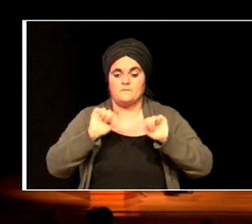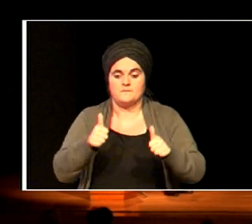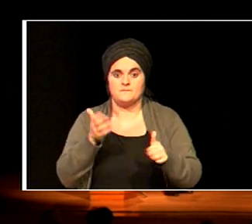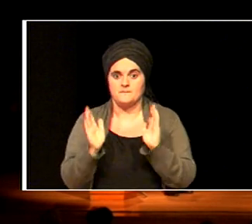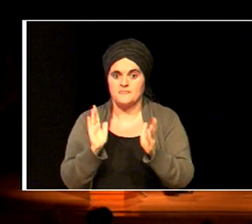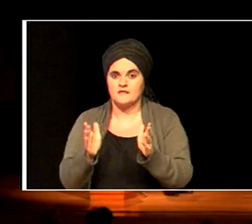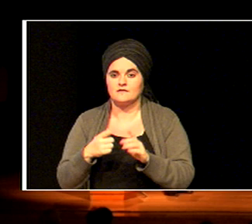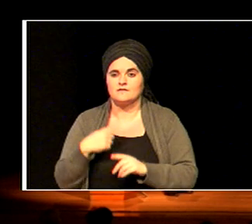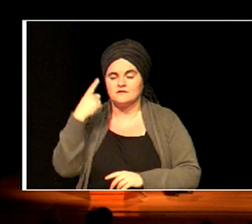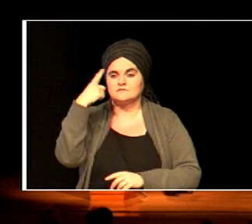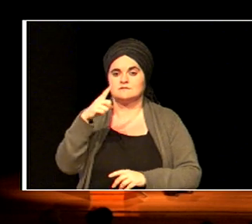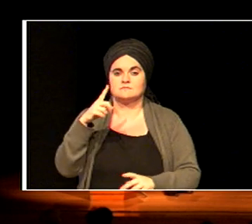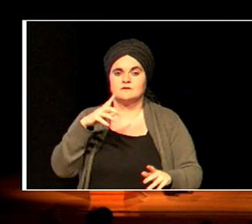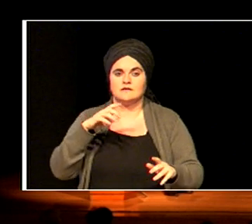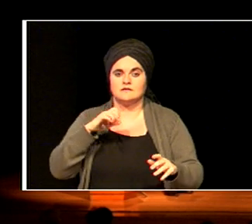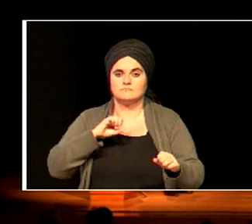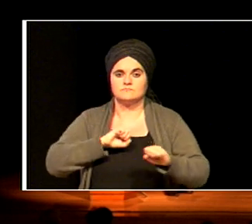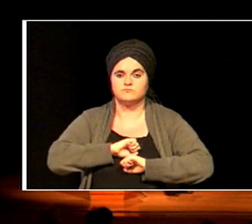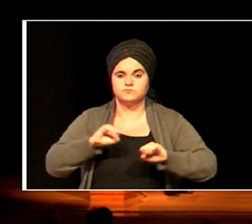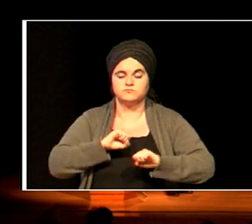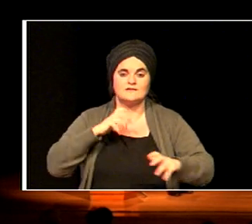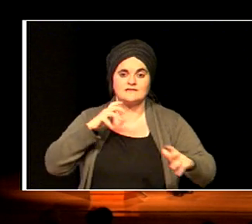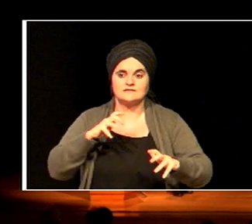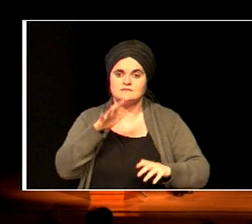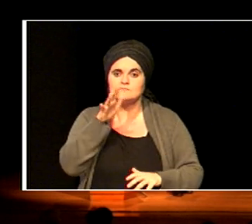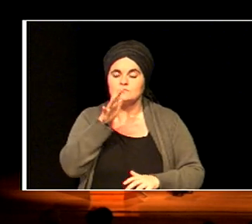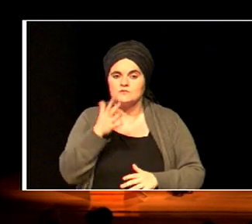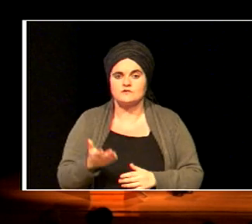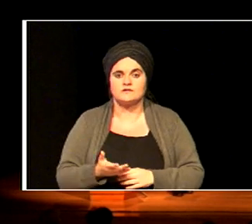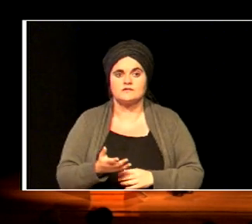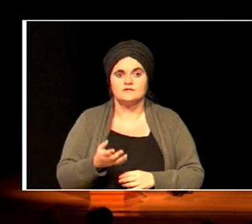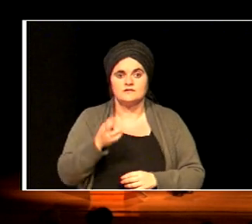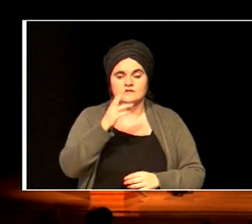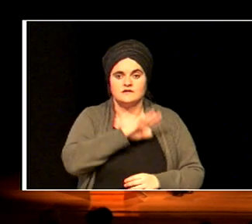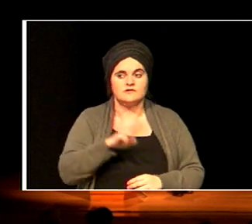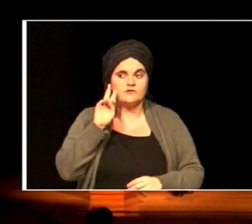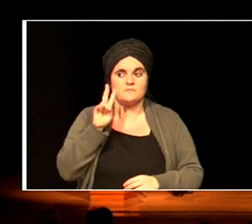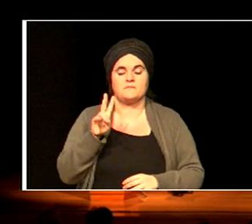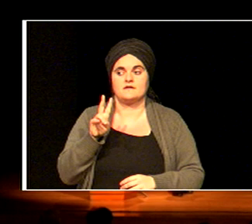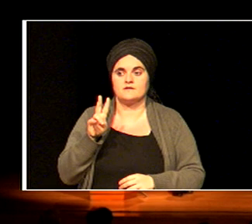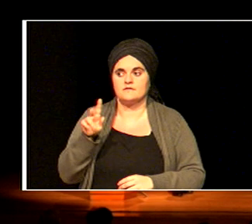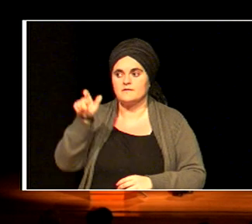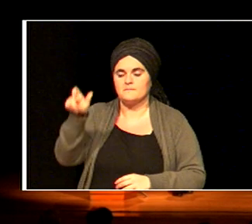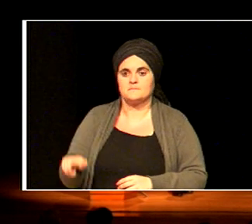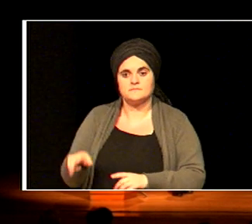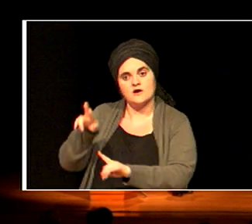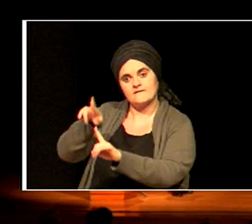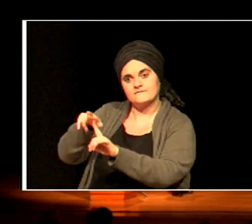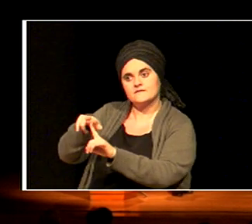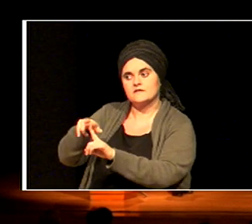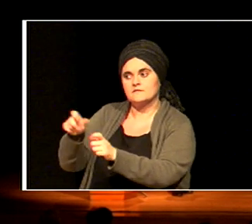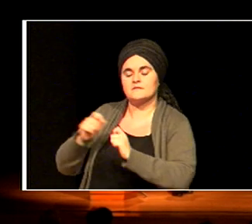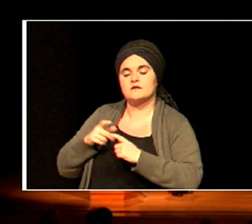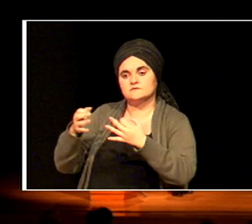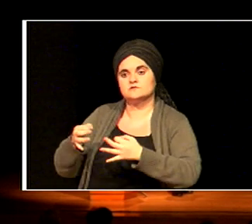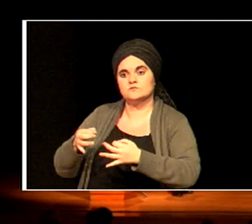está necesitando este niño para poder regularse, ¿no? Y que el niño lo vea como una figura de referencia segura que me está intentando dar calma